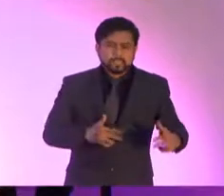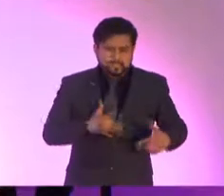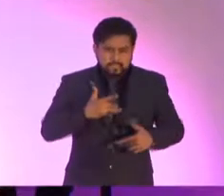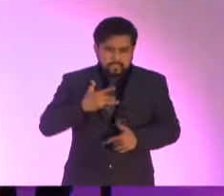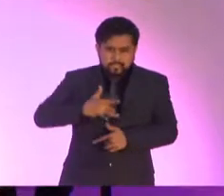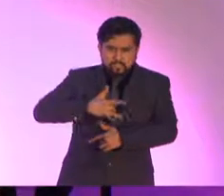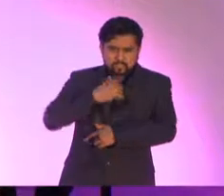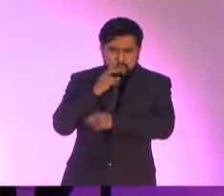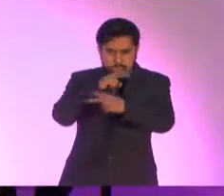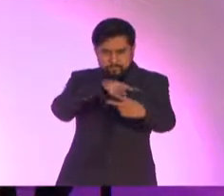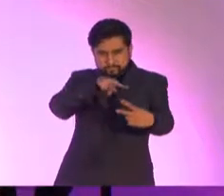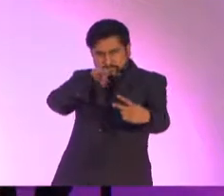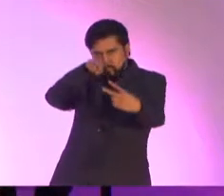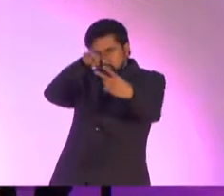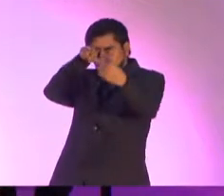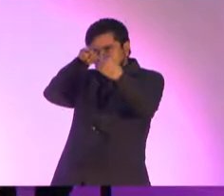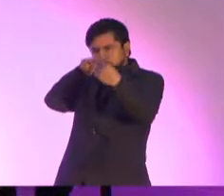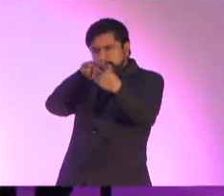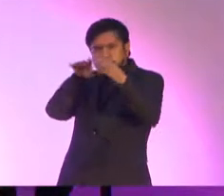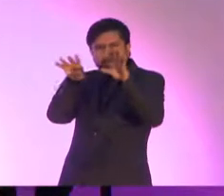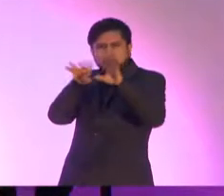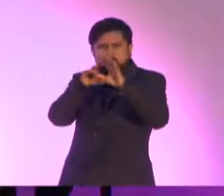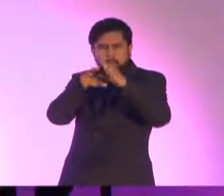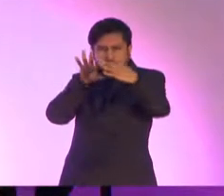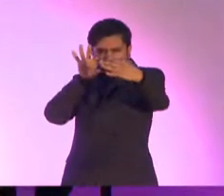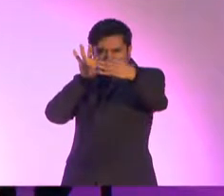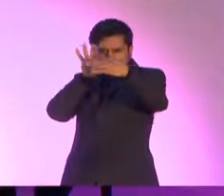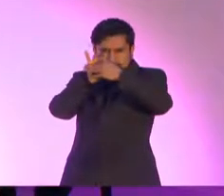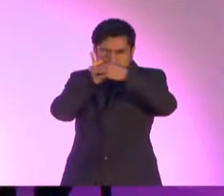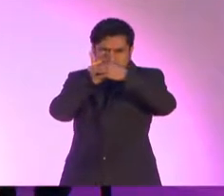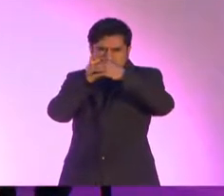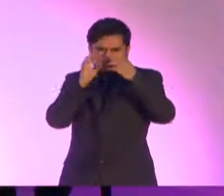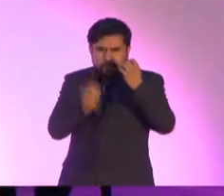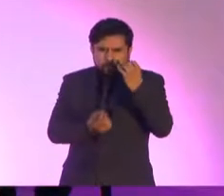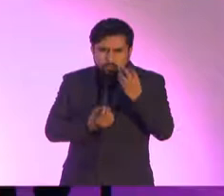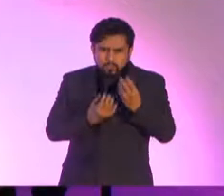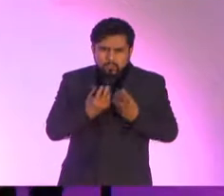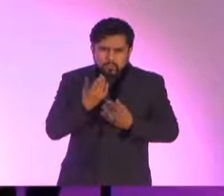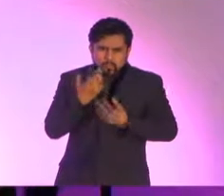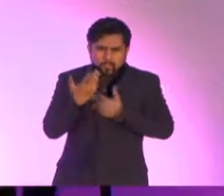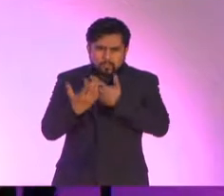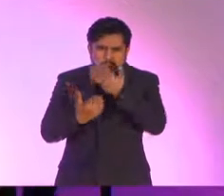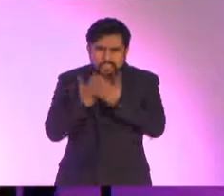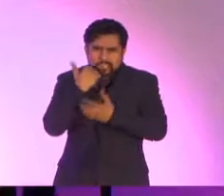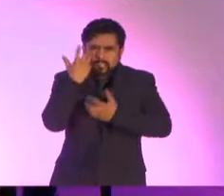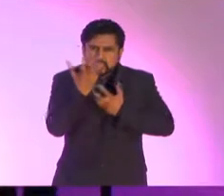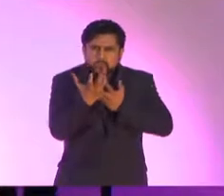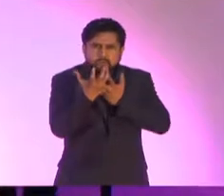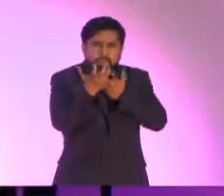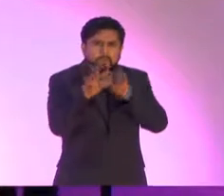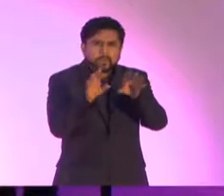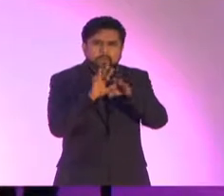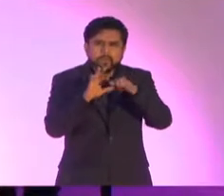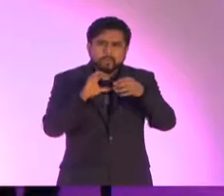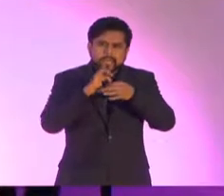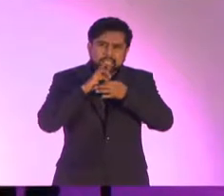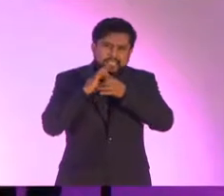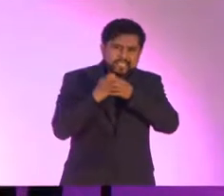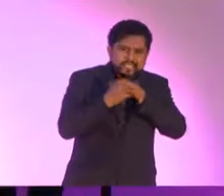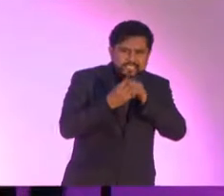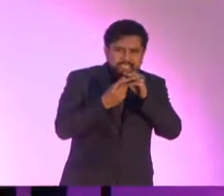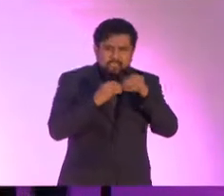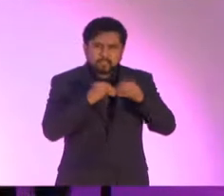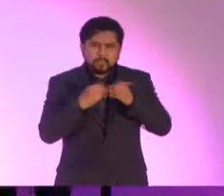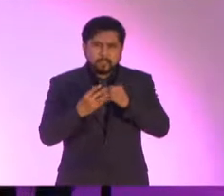Nos mirábamos a los ojos como señal de que nos ardía la boca. Te mordías los labios como orden para extraviarte